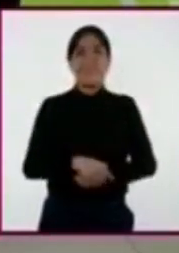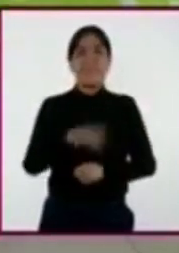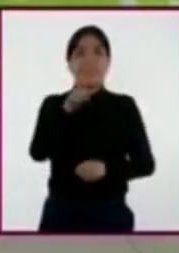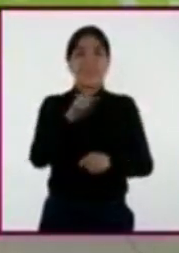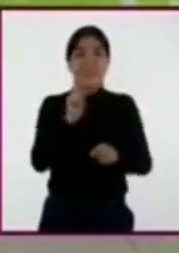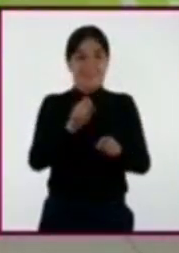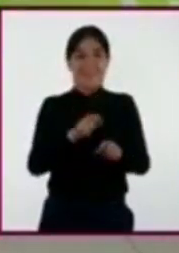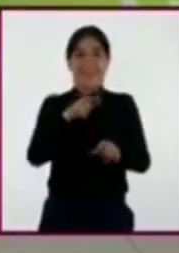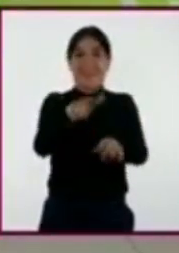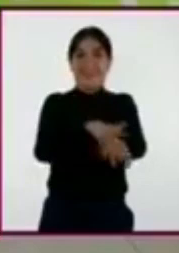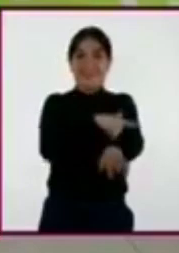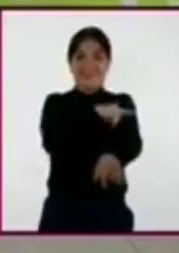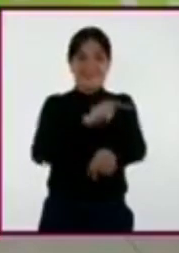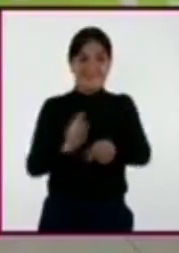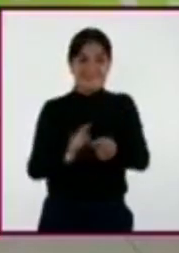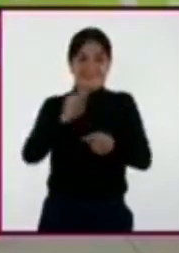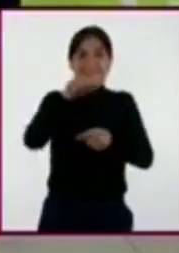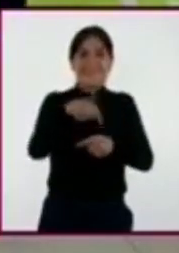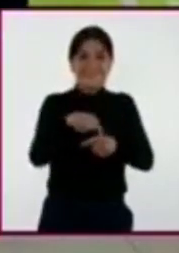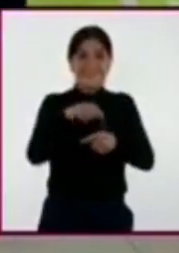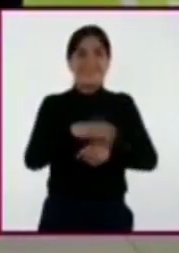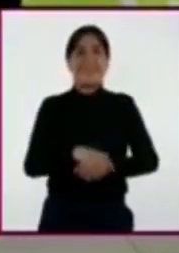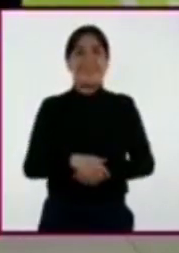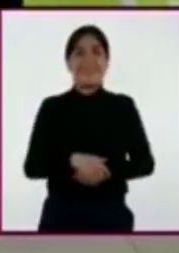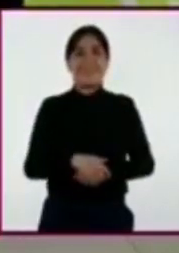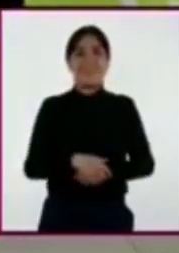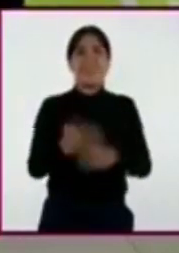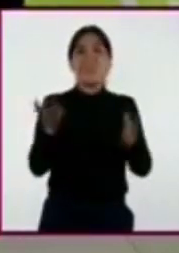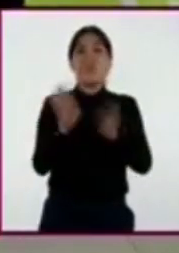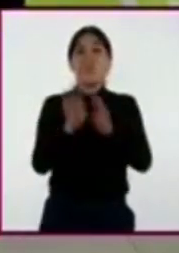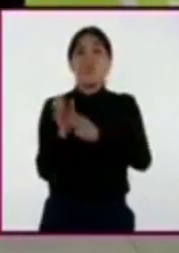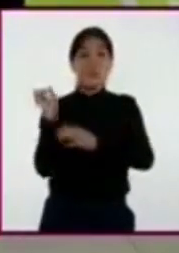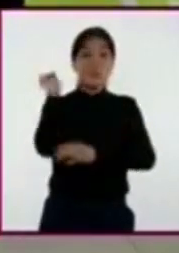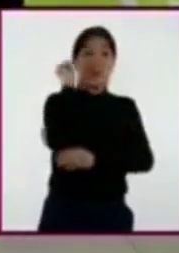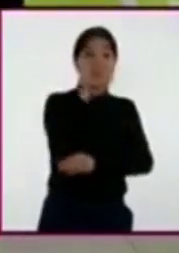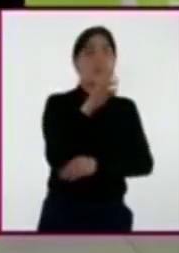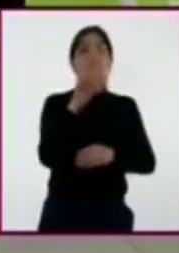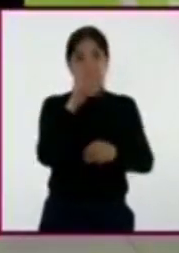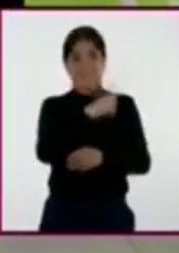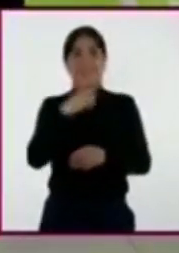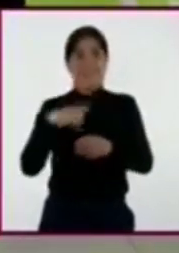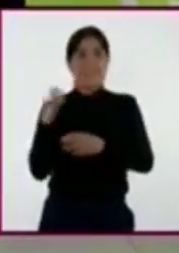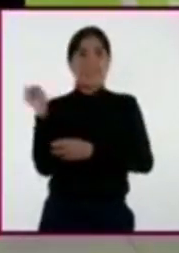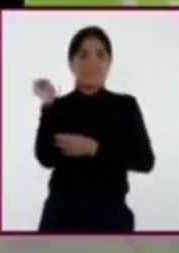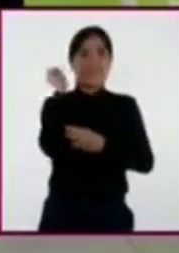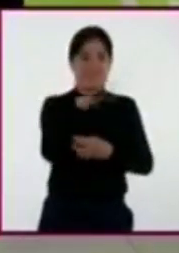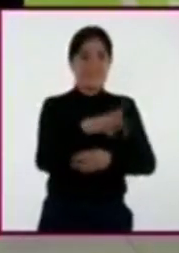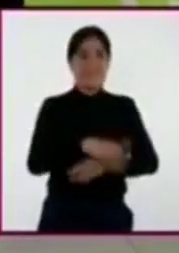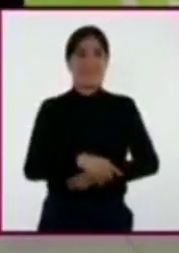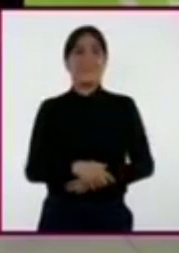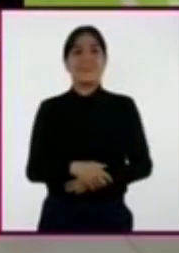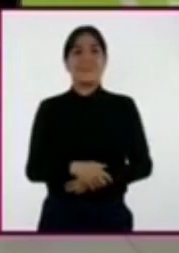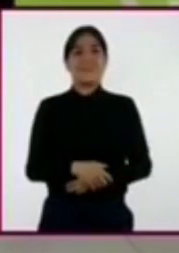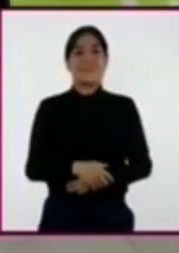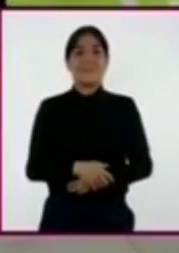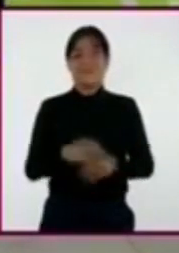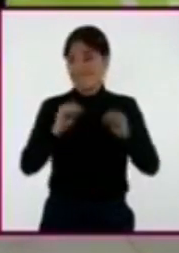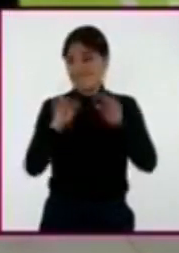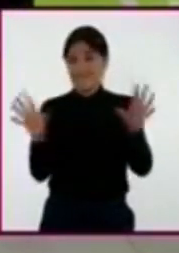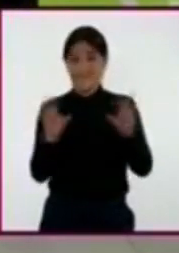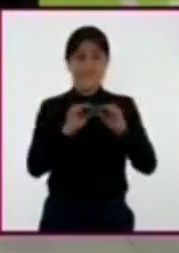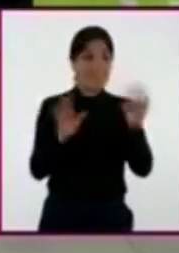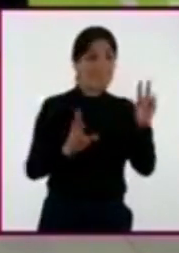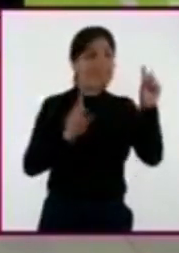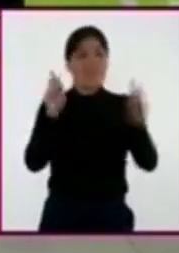del calcetín. ¿Lanzamos o nos la quedamos en finta? No, la lanzas. Perfecto. Ya la tienes que lanzar. ¿Quedó claro?